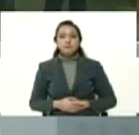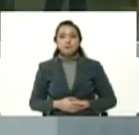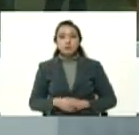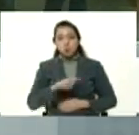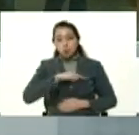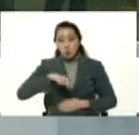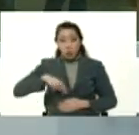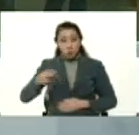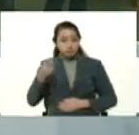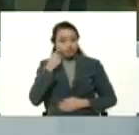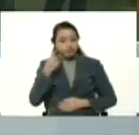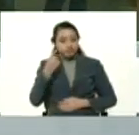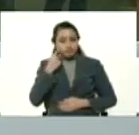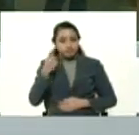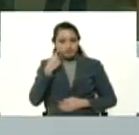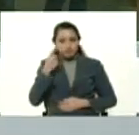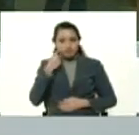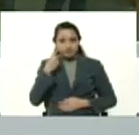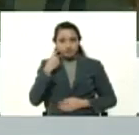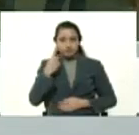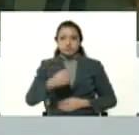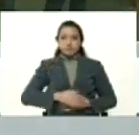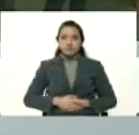Tomemos en cuenta eso.